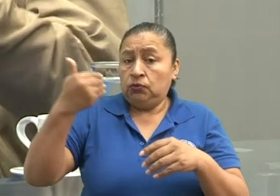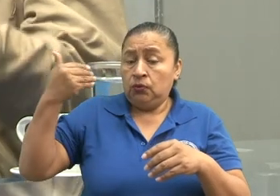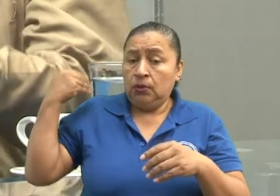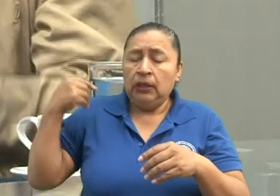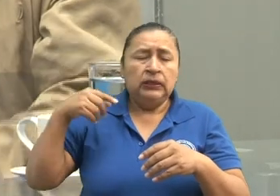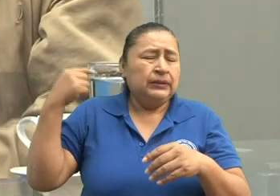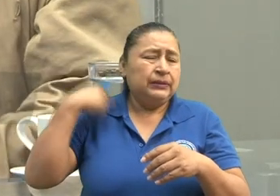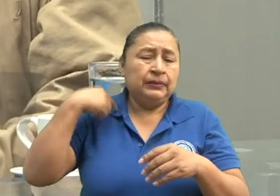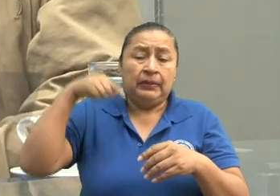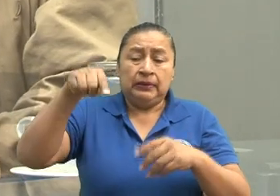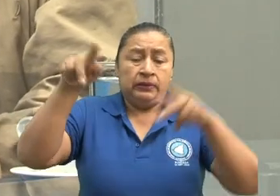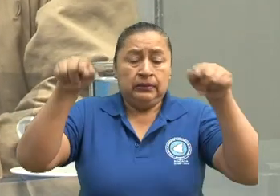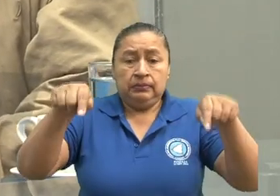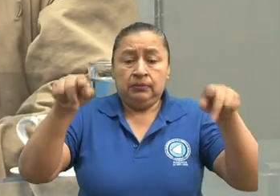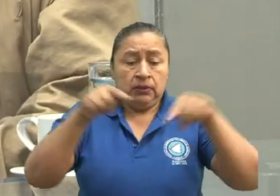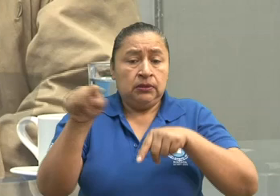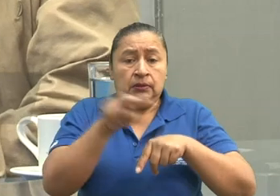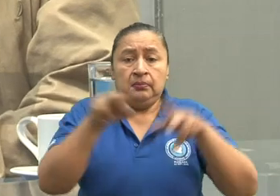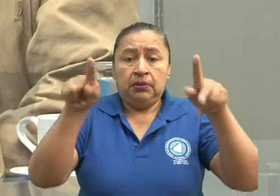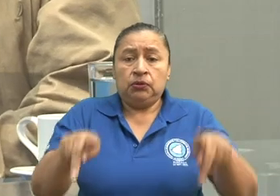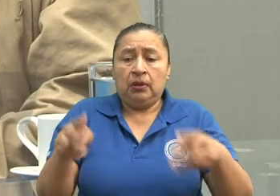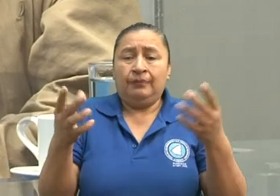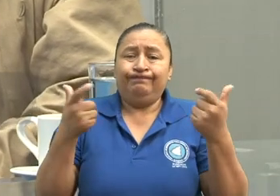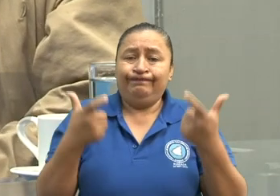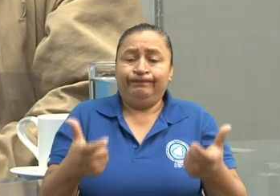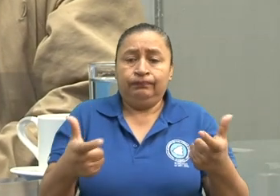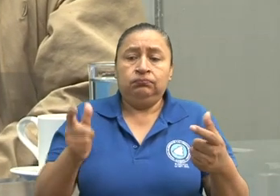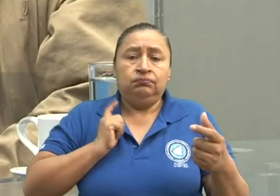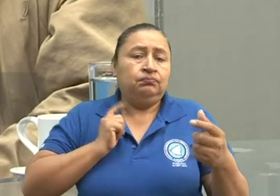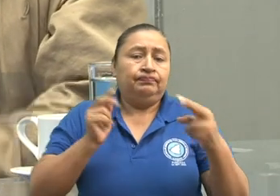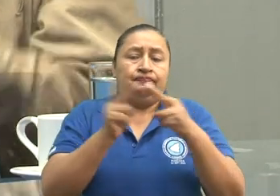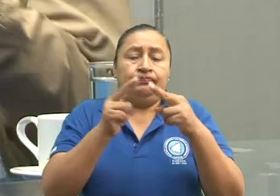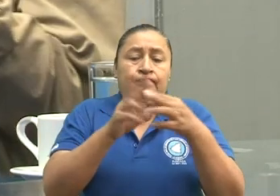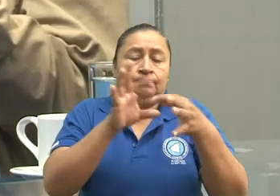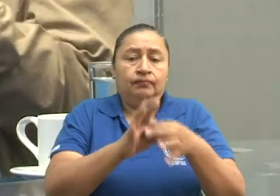estos terratenientes, esta gente vinculada a los sectores del capital,